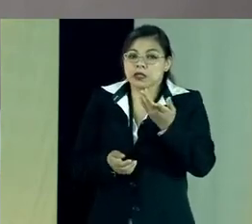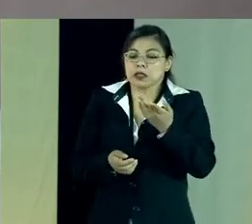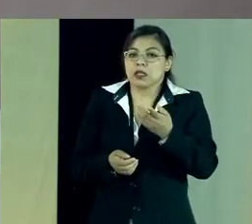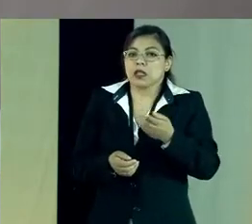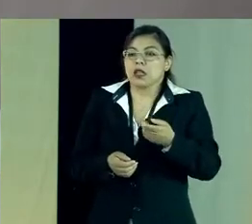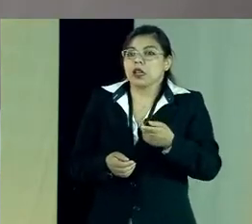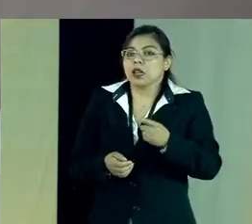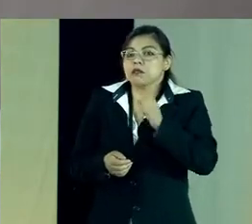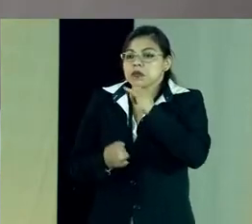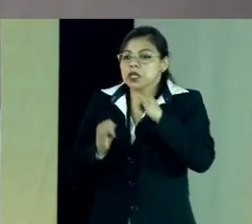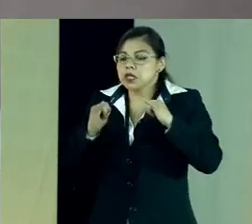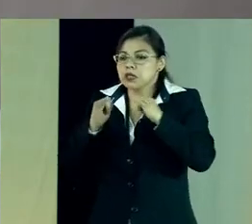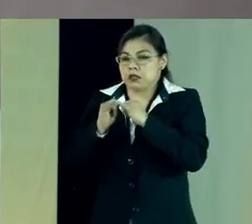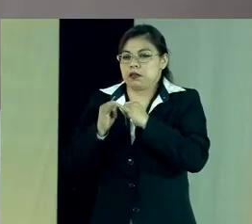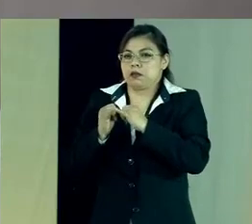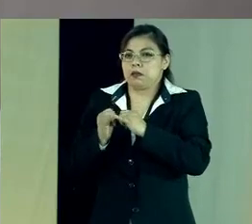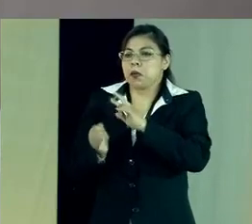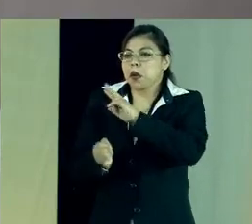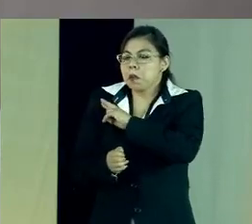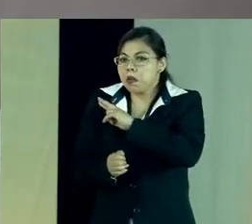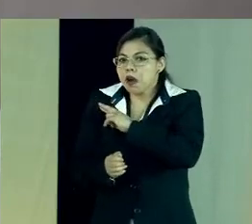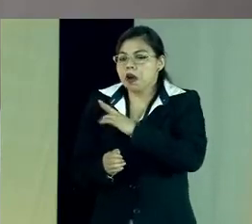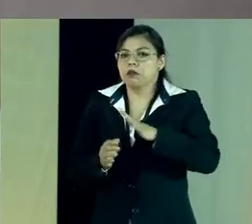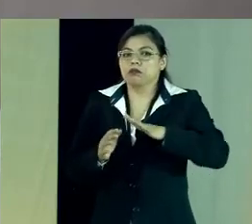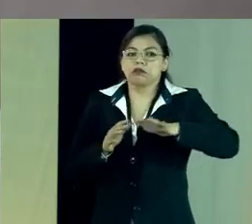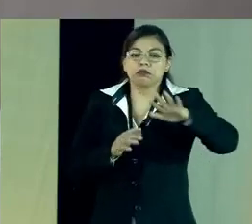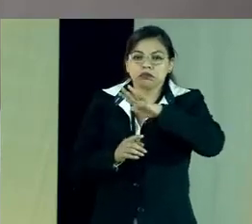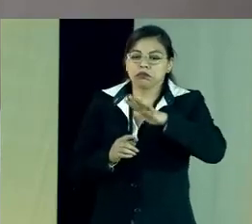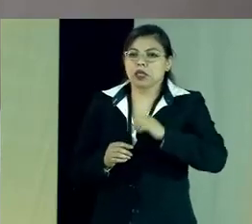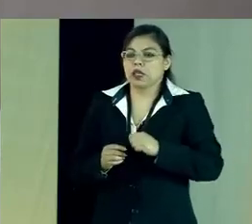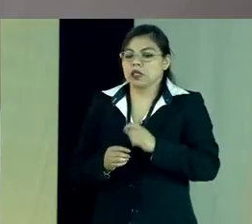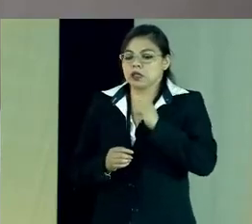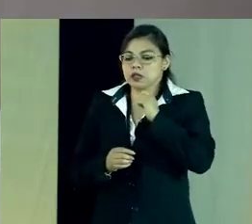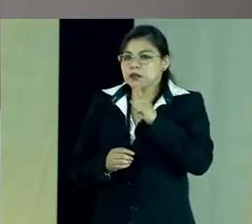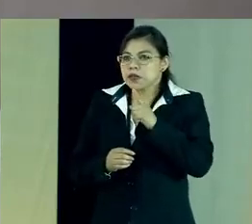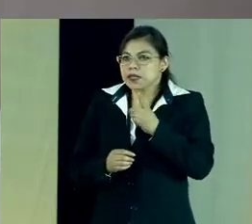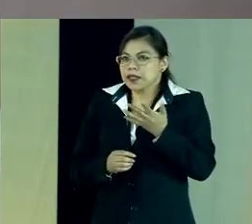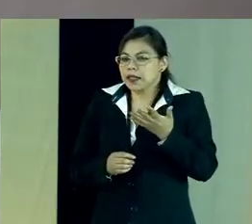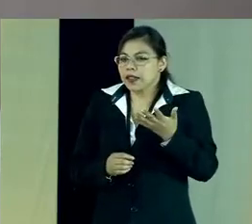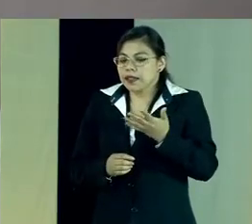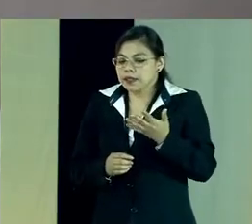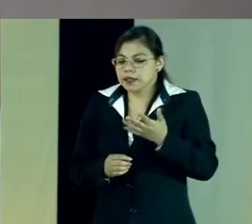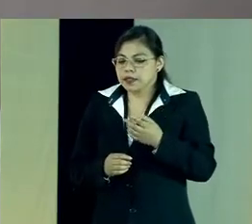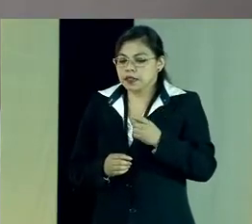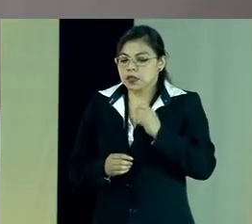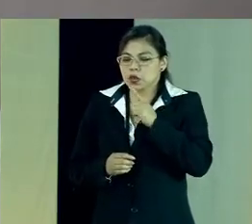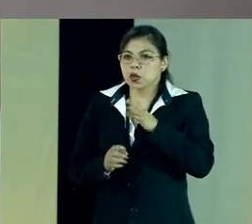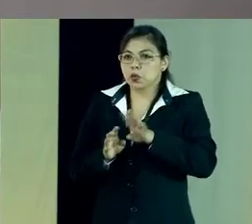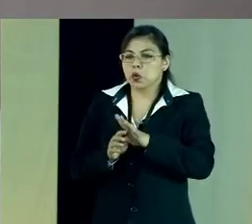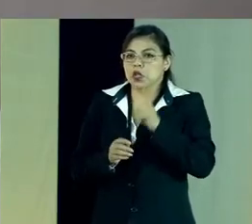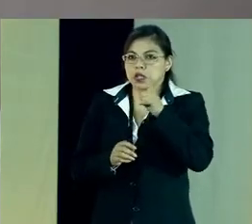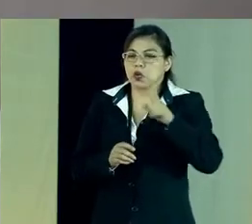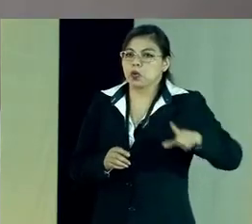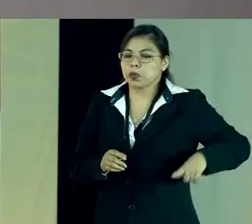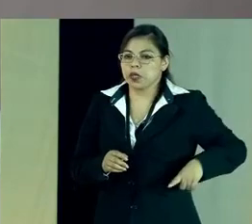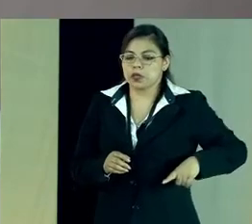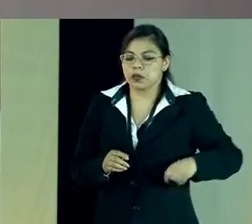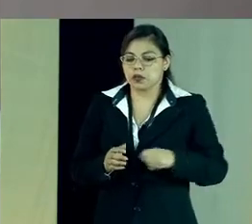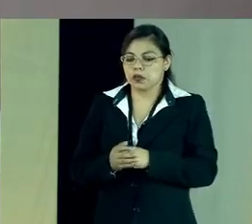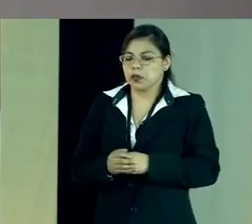privadas corporativas o locales que se les interesa corromper a los gobiernos